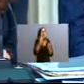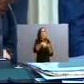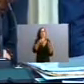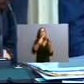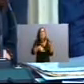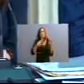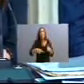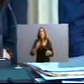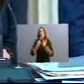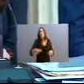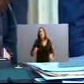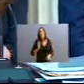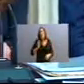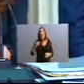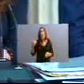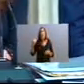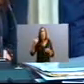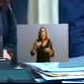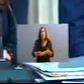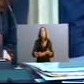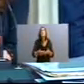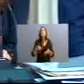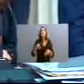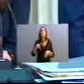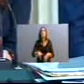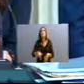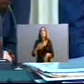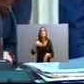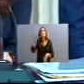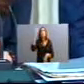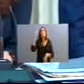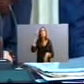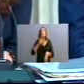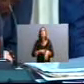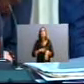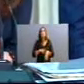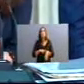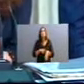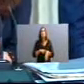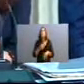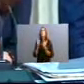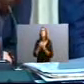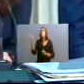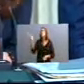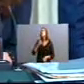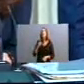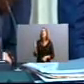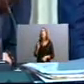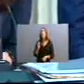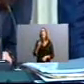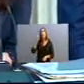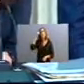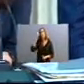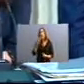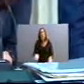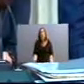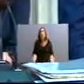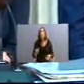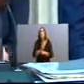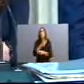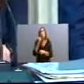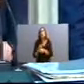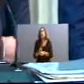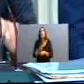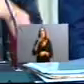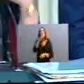estos años, como intentamos en un momento tantas cosas que nos decían, no, están locos, les va a salir mal, no se puede porque el Fondo